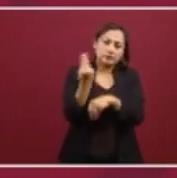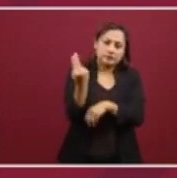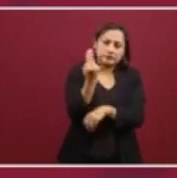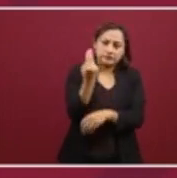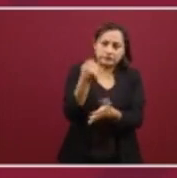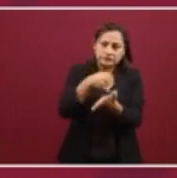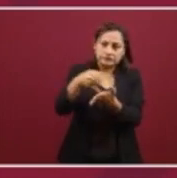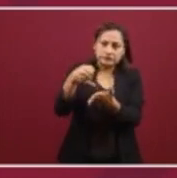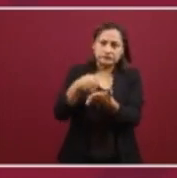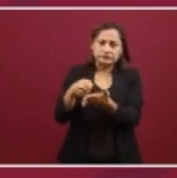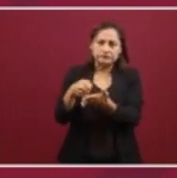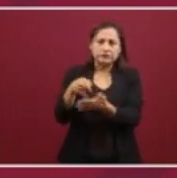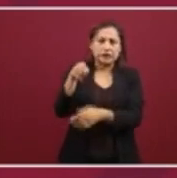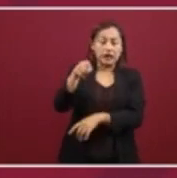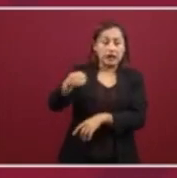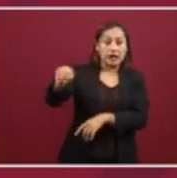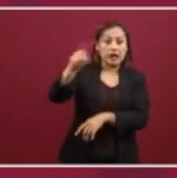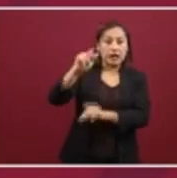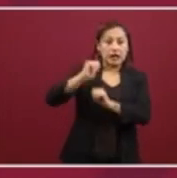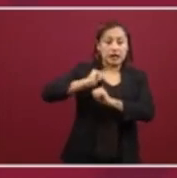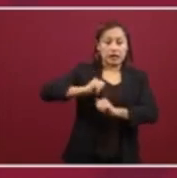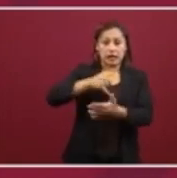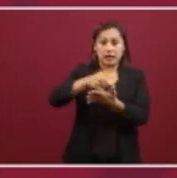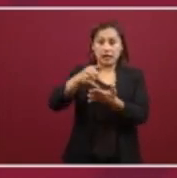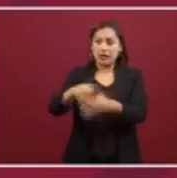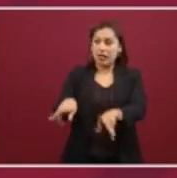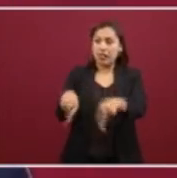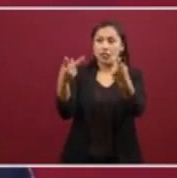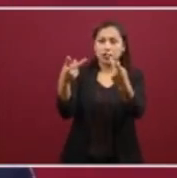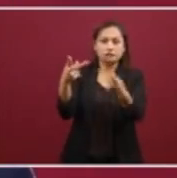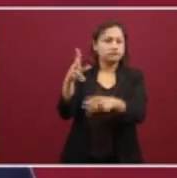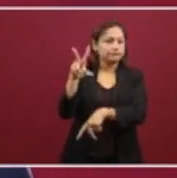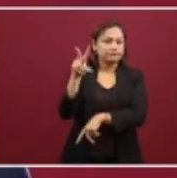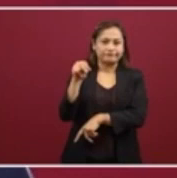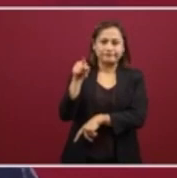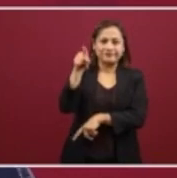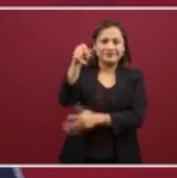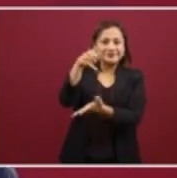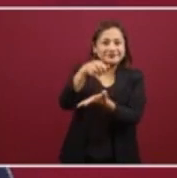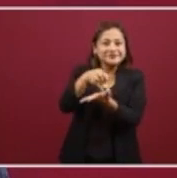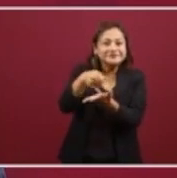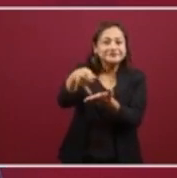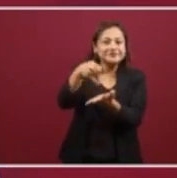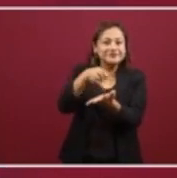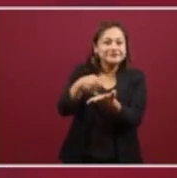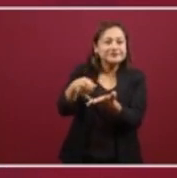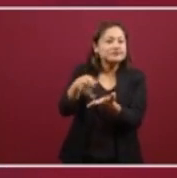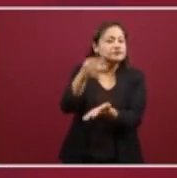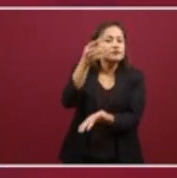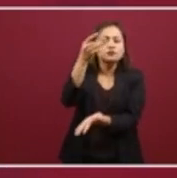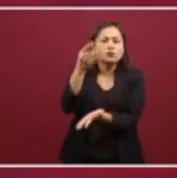se siembra para vender el producto, es para la